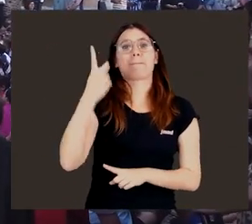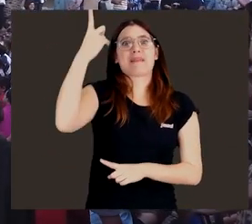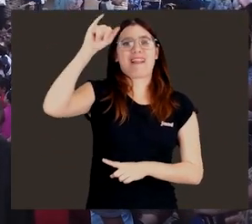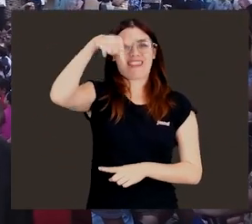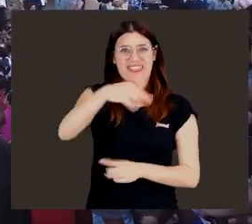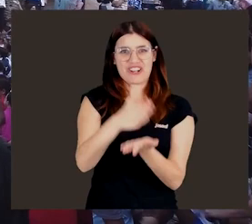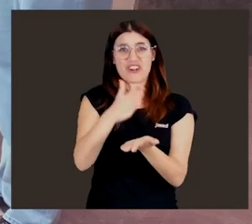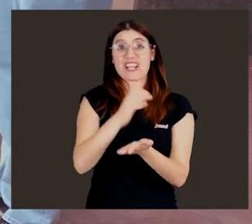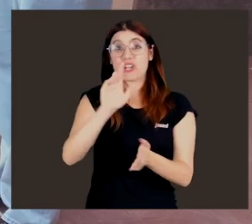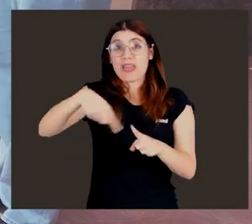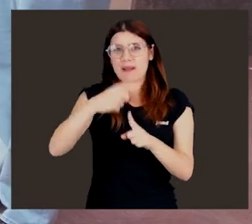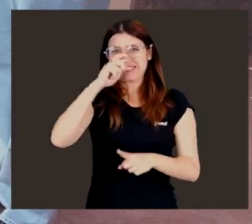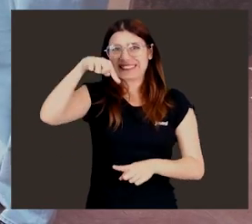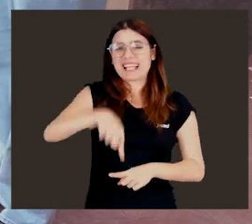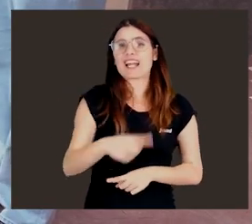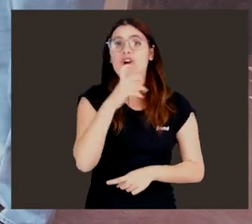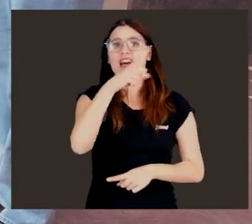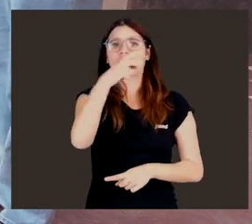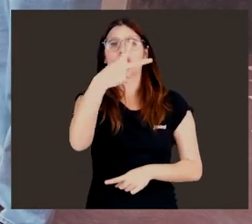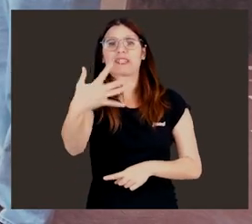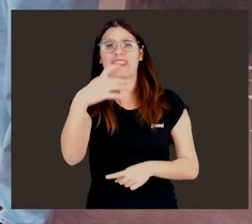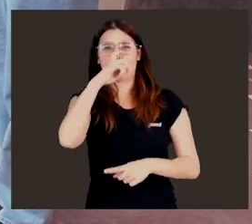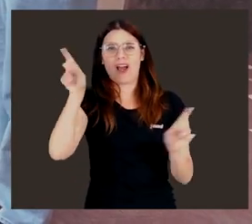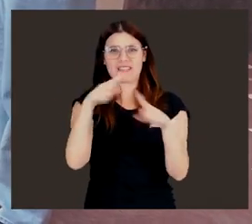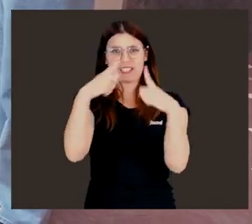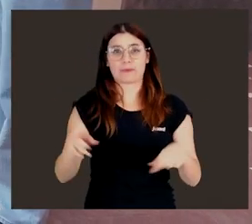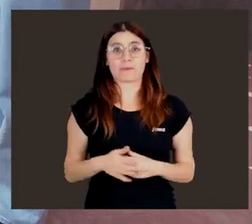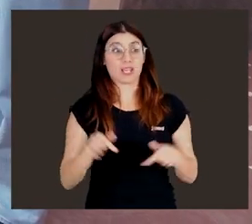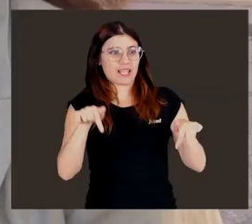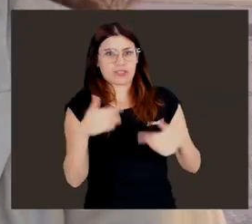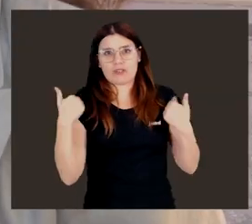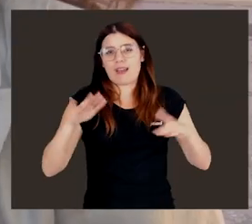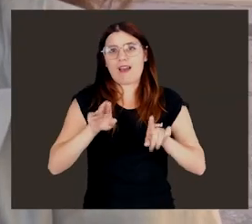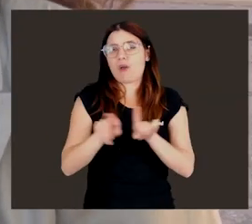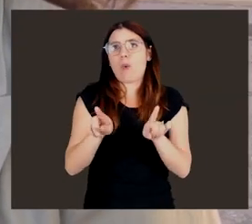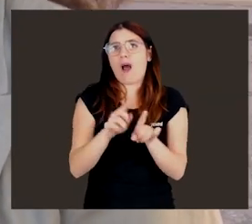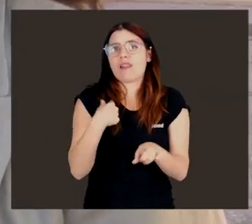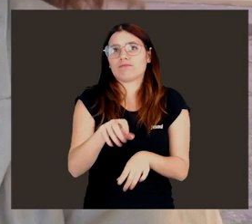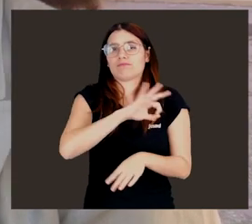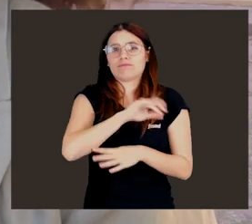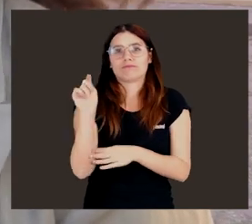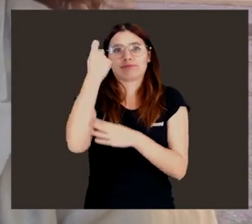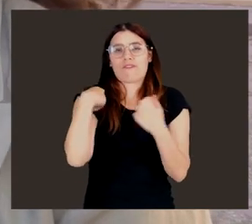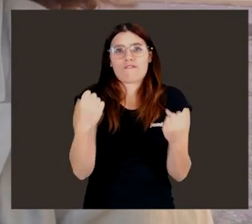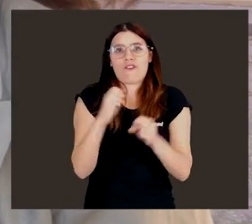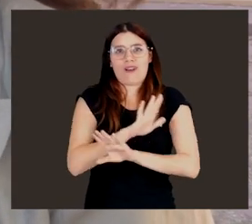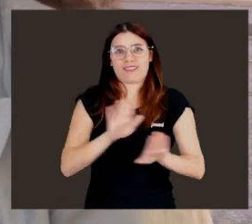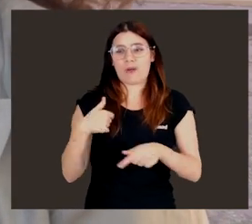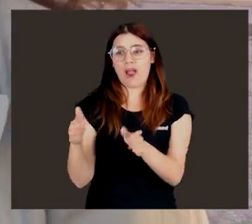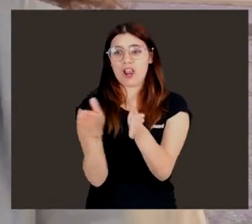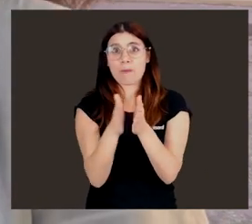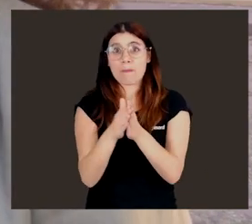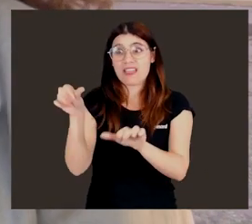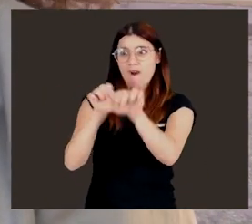primeras clases como maestra y que este año además celebra su 125 aniversario. Y esto ha sido ya como un broche de oro, ¿no? O sea,